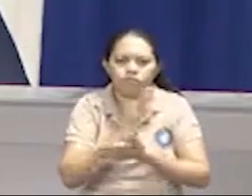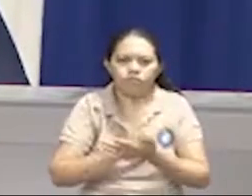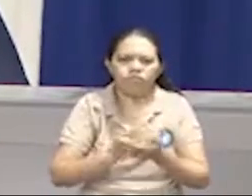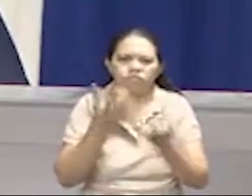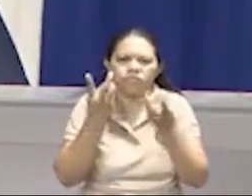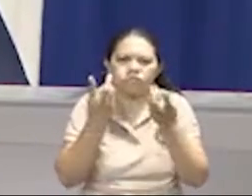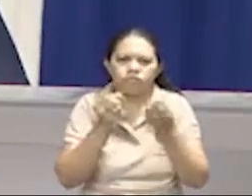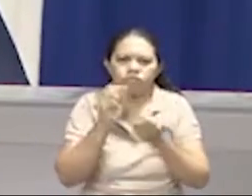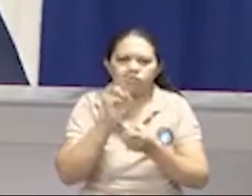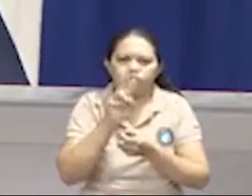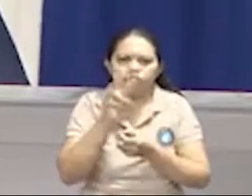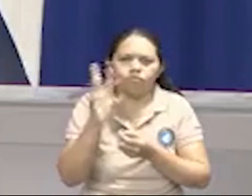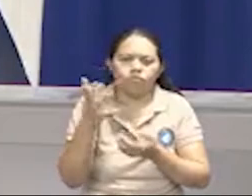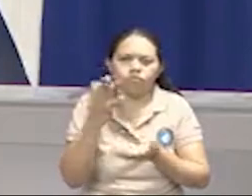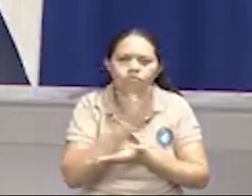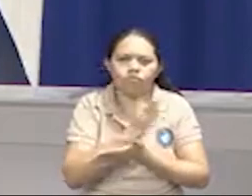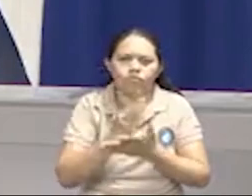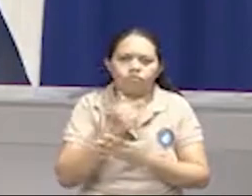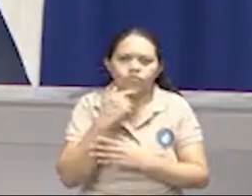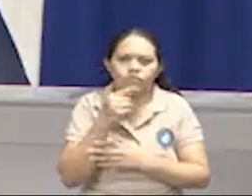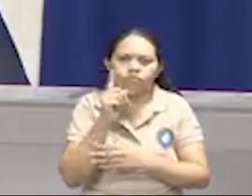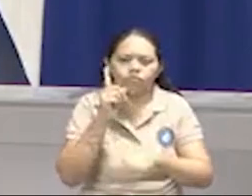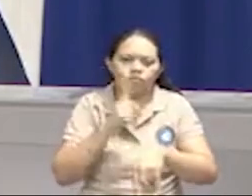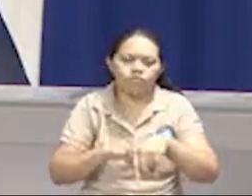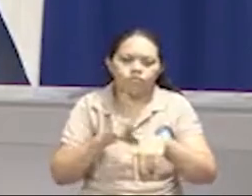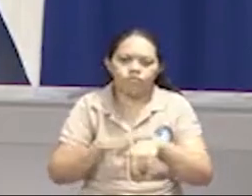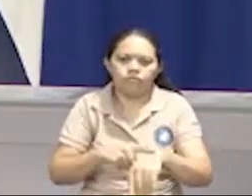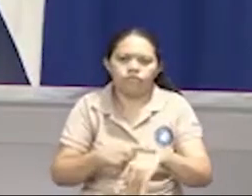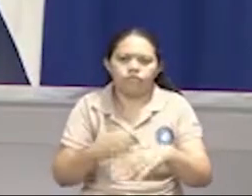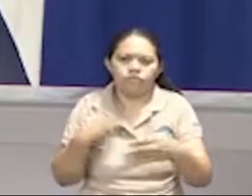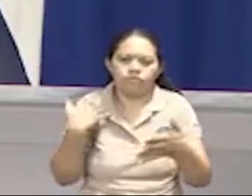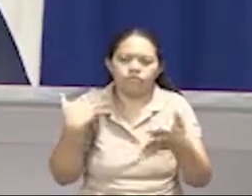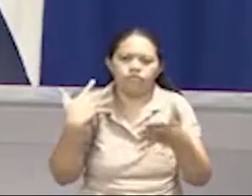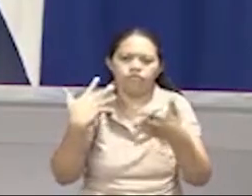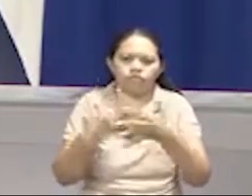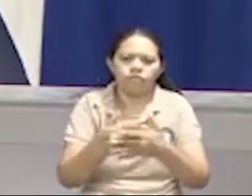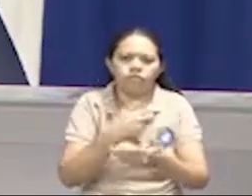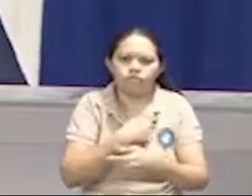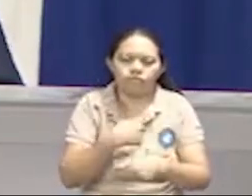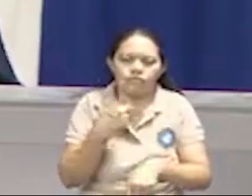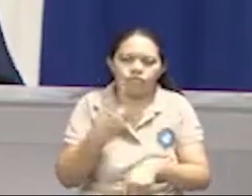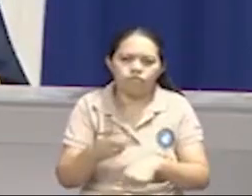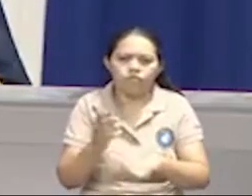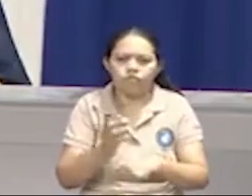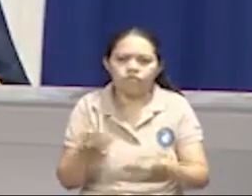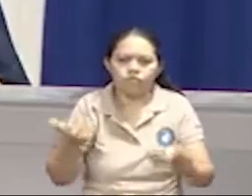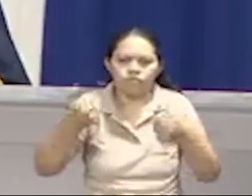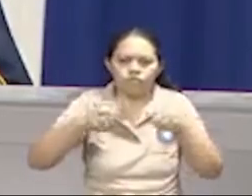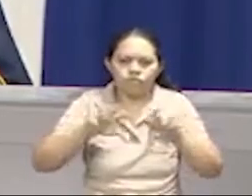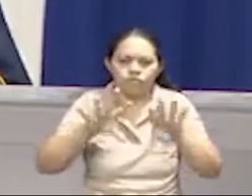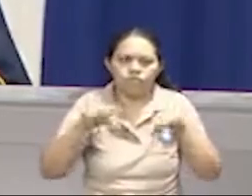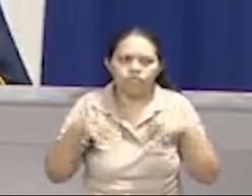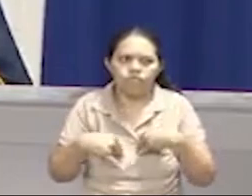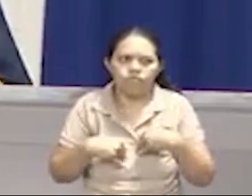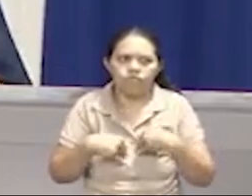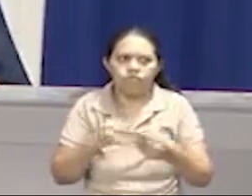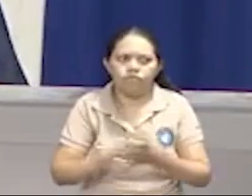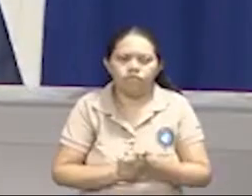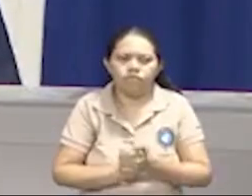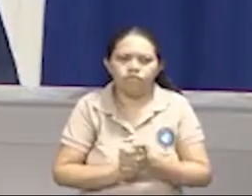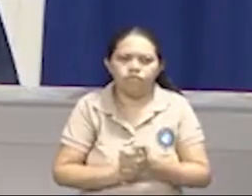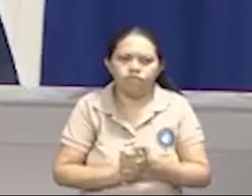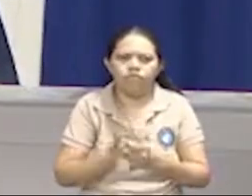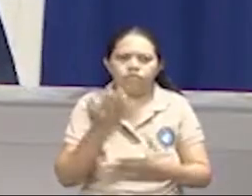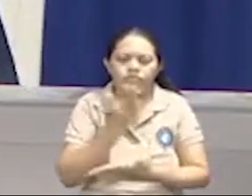el monto de crédito otorgado en los términos estipulados en el acuerdo básico. El